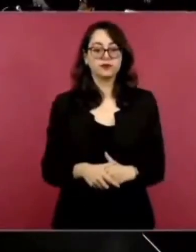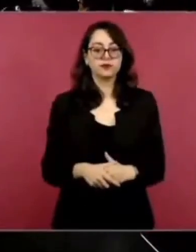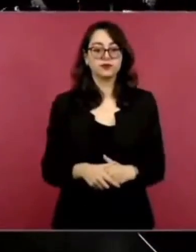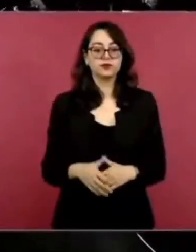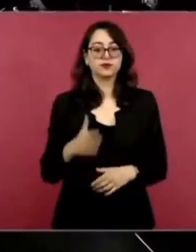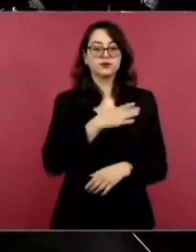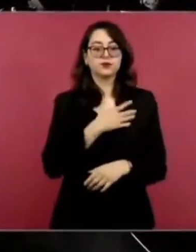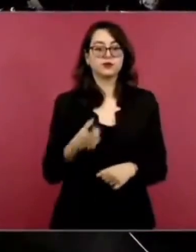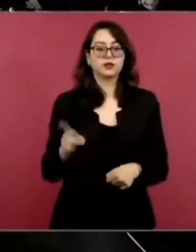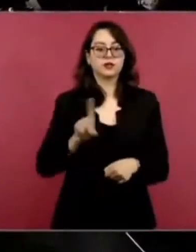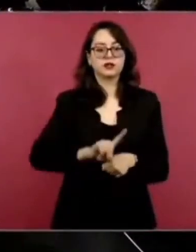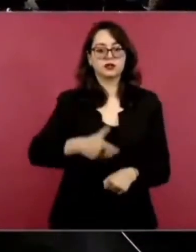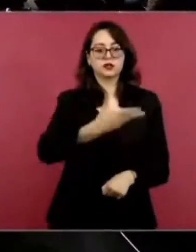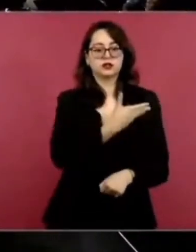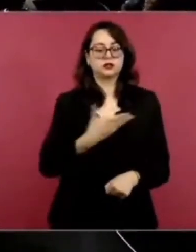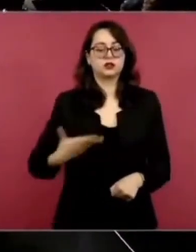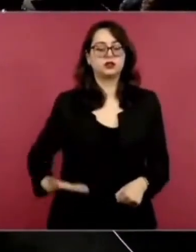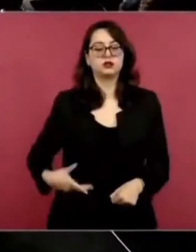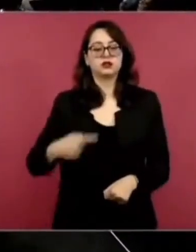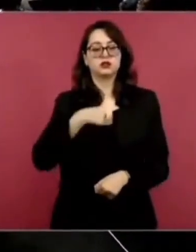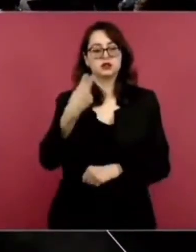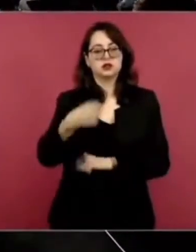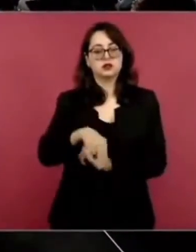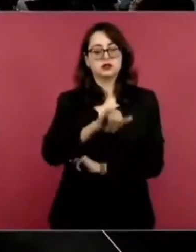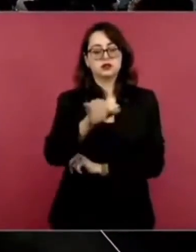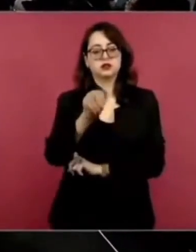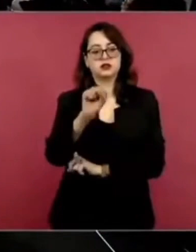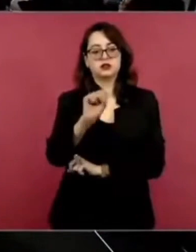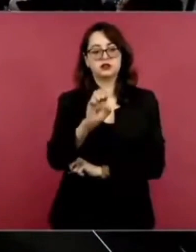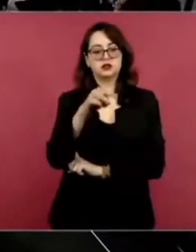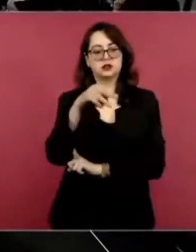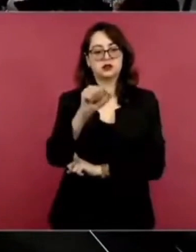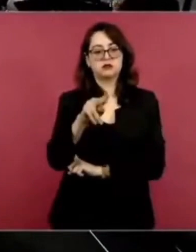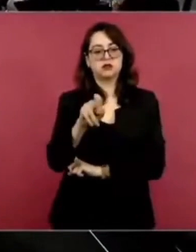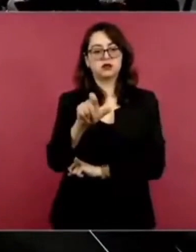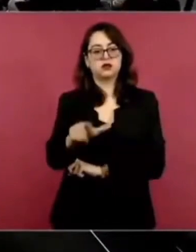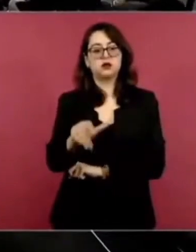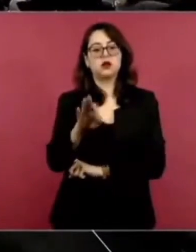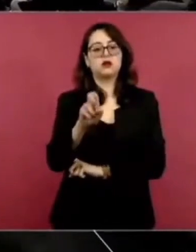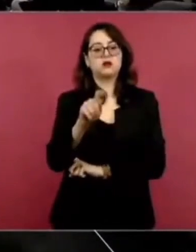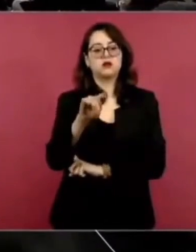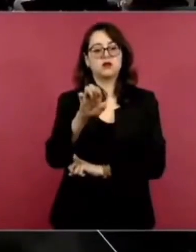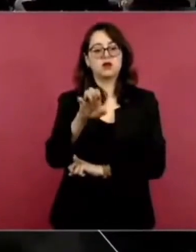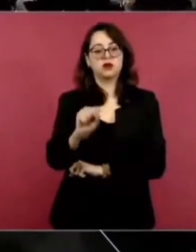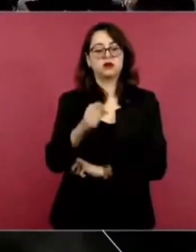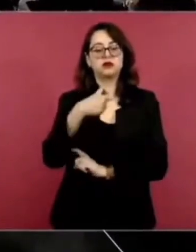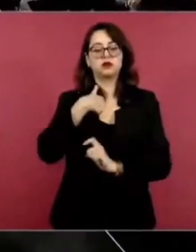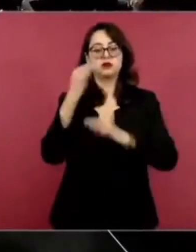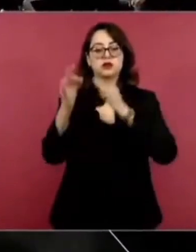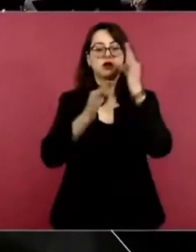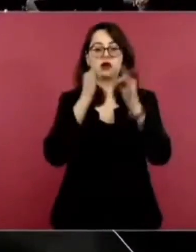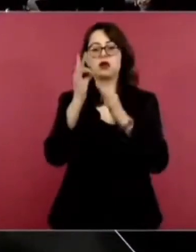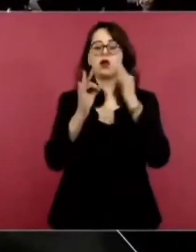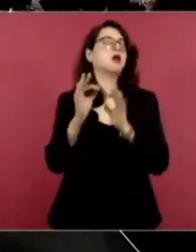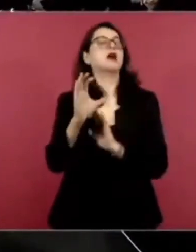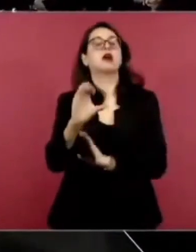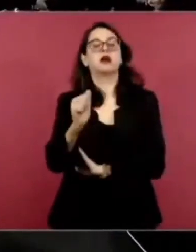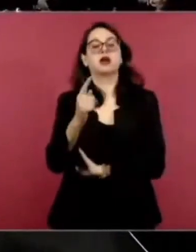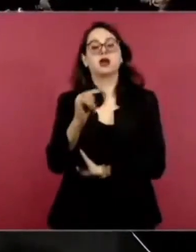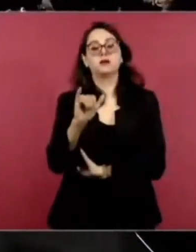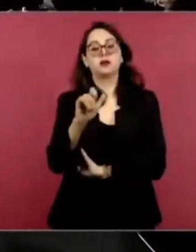Buenos días, presidente. José Manuel Fuentes, de Capital 21. En primer tema, ayer